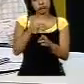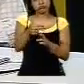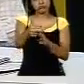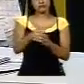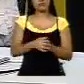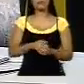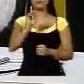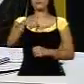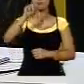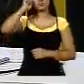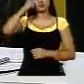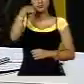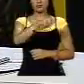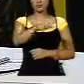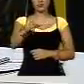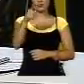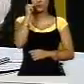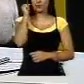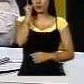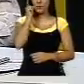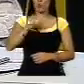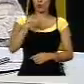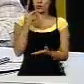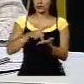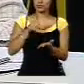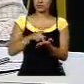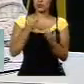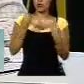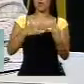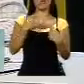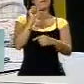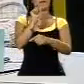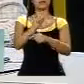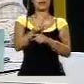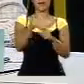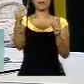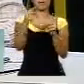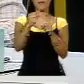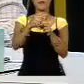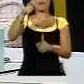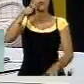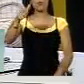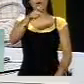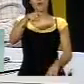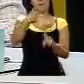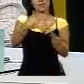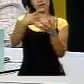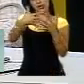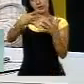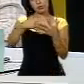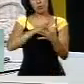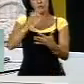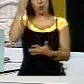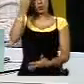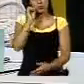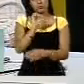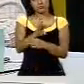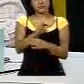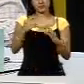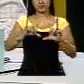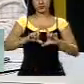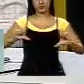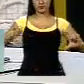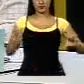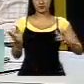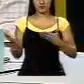emisoras hermanas que participan con nosotros, comenzando por la AN Radio, la radio de la